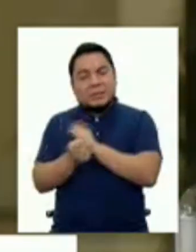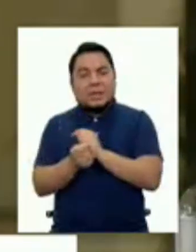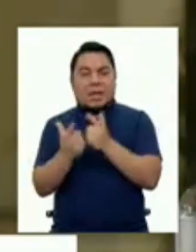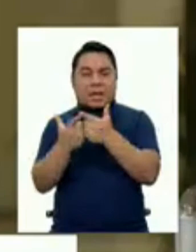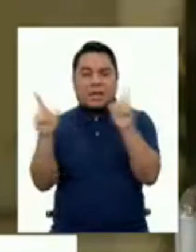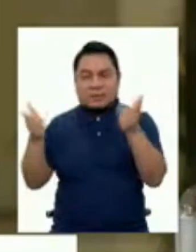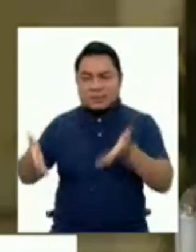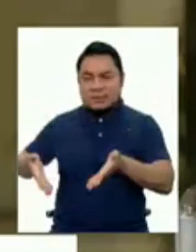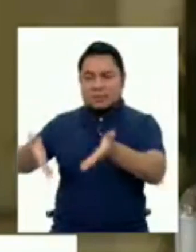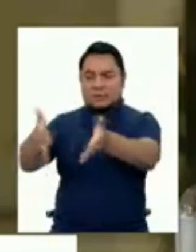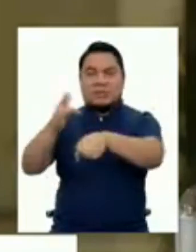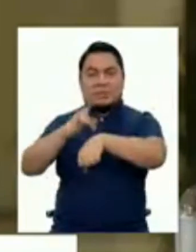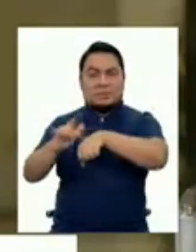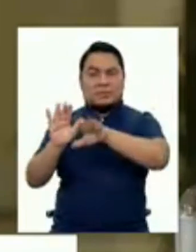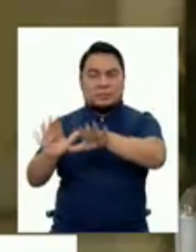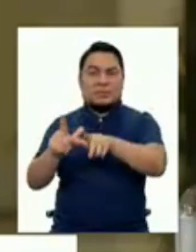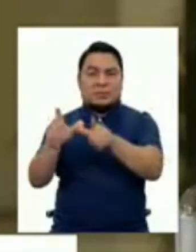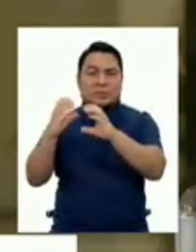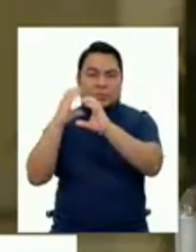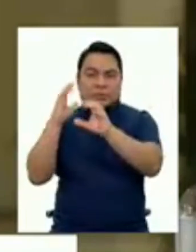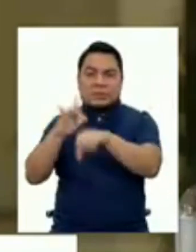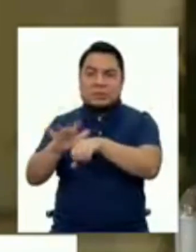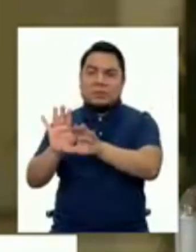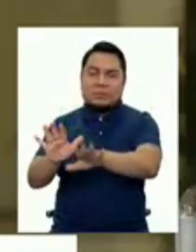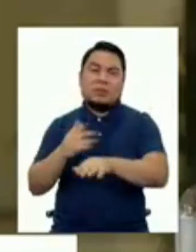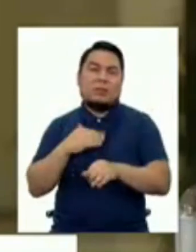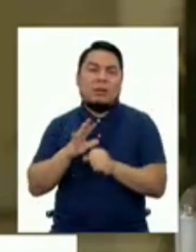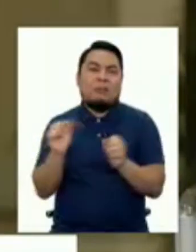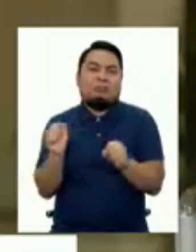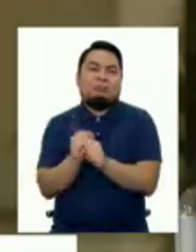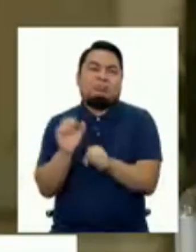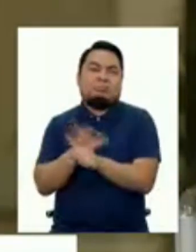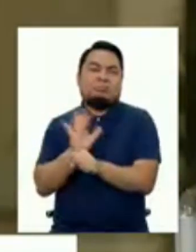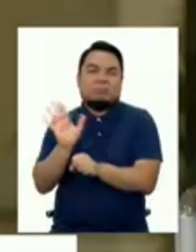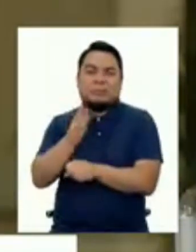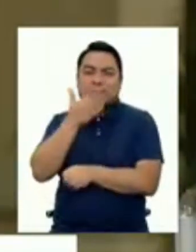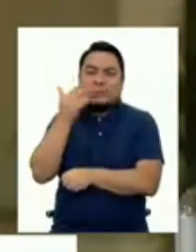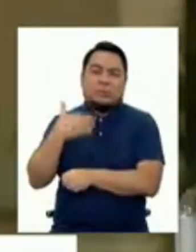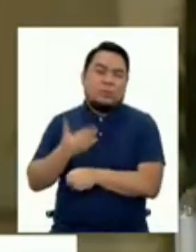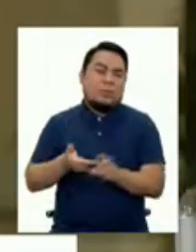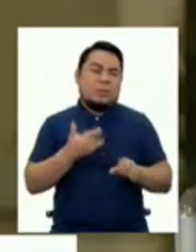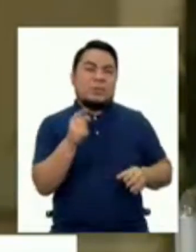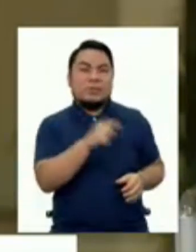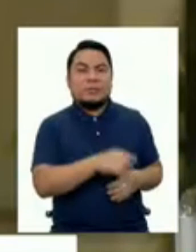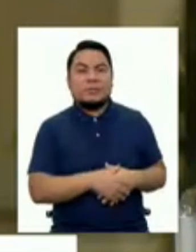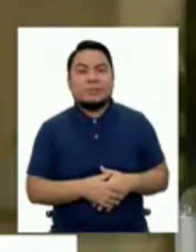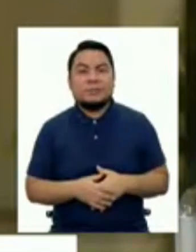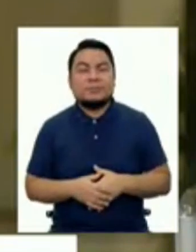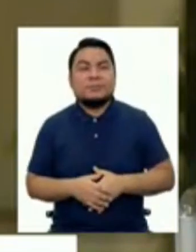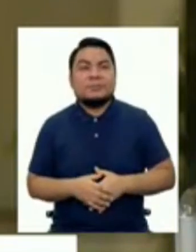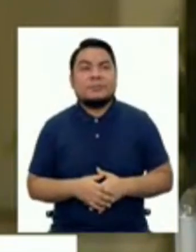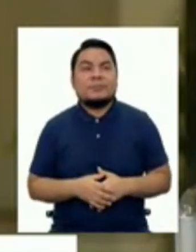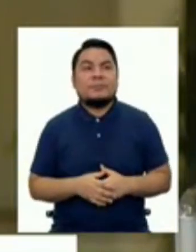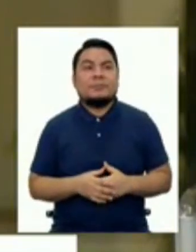libre espacios en los buses para que no haya la aglomeración que facilite el contagio.